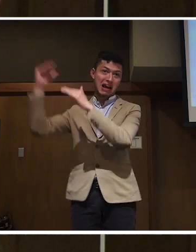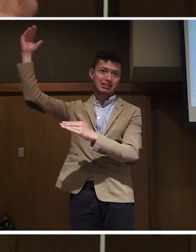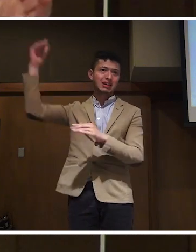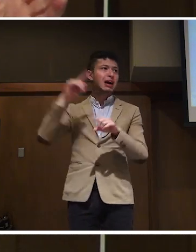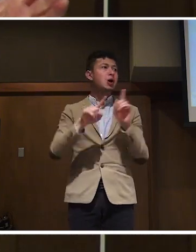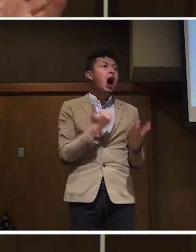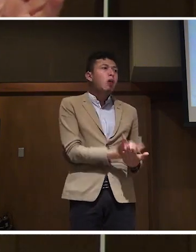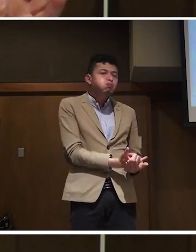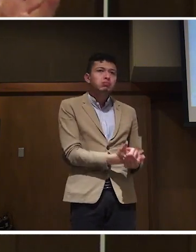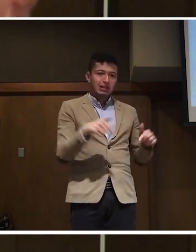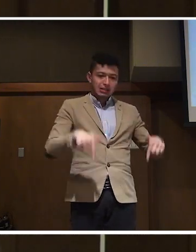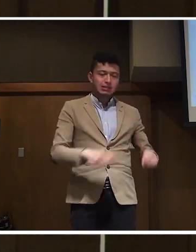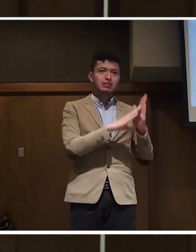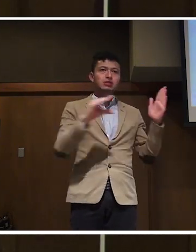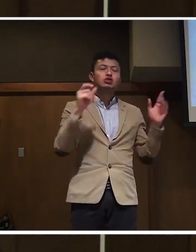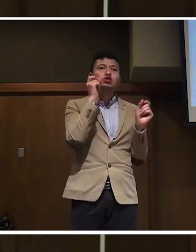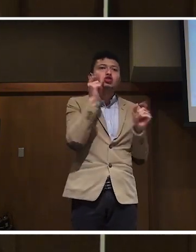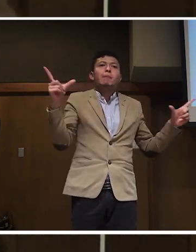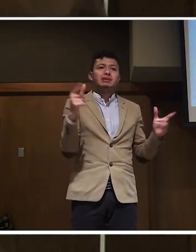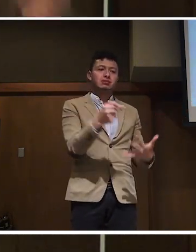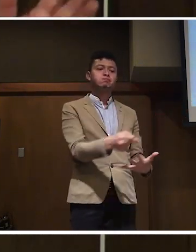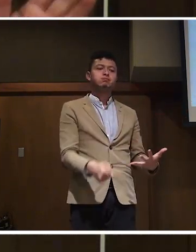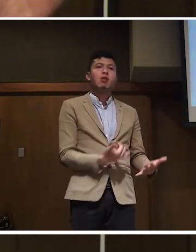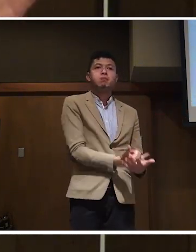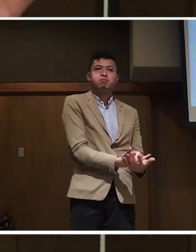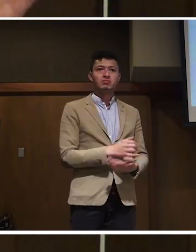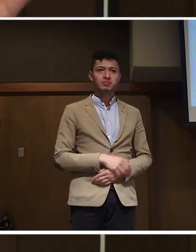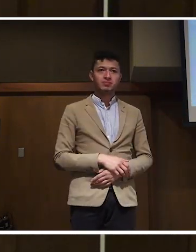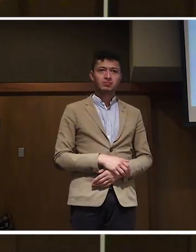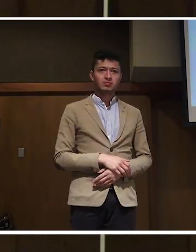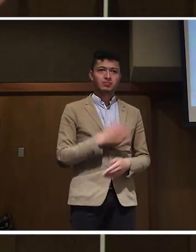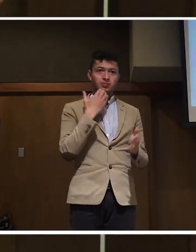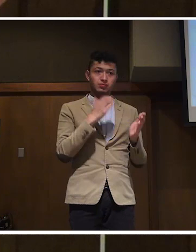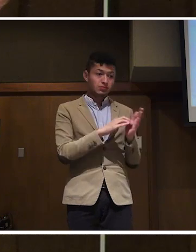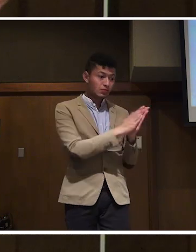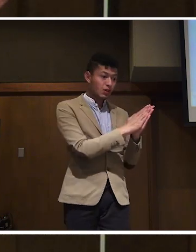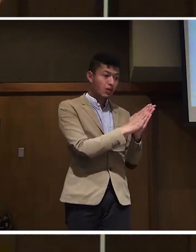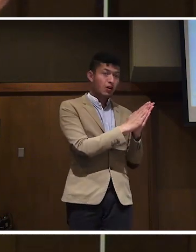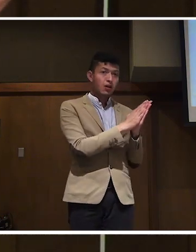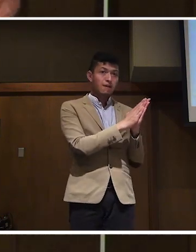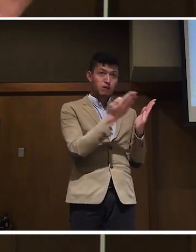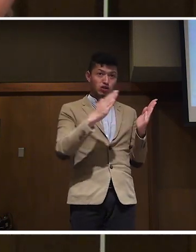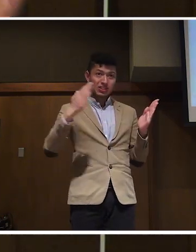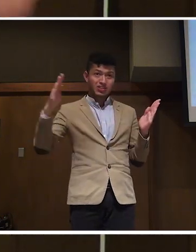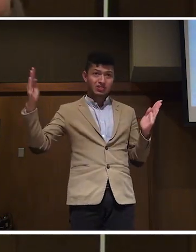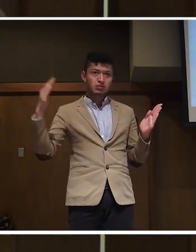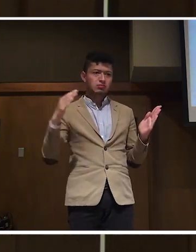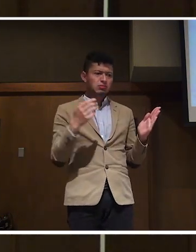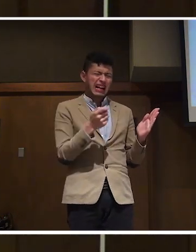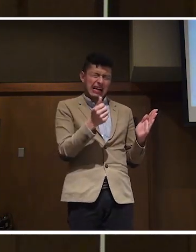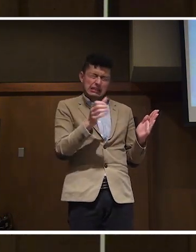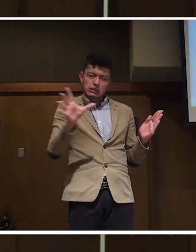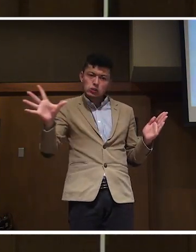sorpresas, porque no tiene todos los folletos del siglo XIX, como en teoría los de la Biblioteca Nacional, lo que no es exacto, pero casi